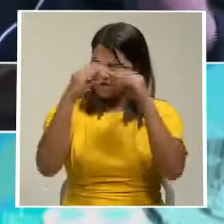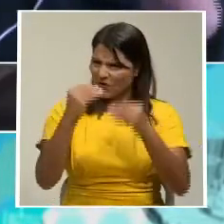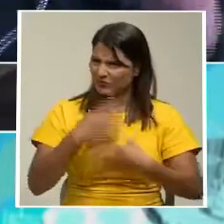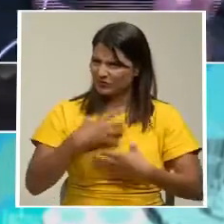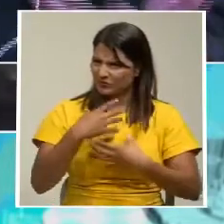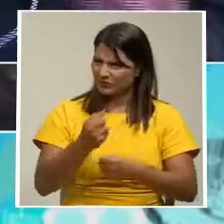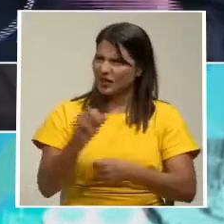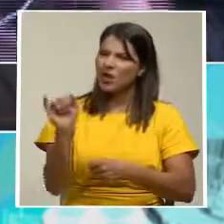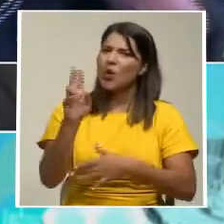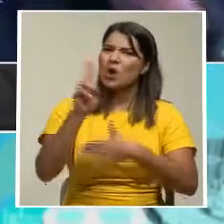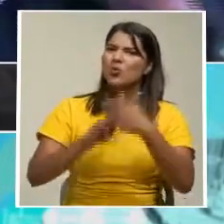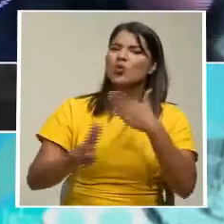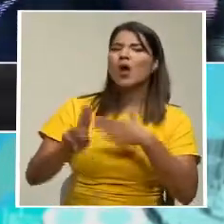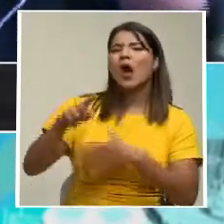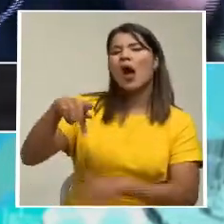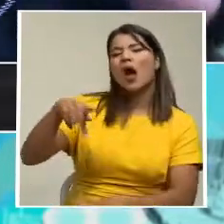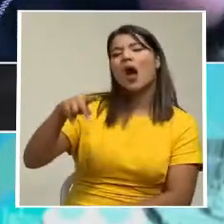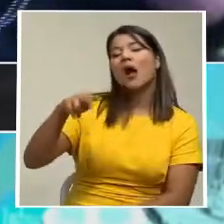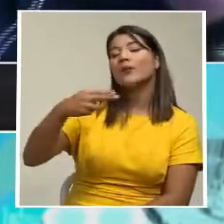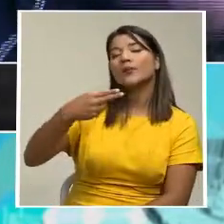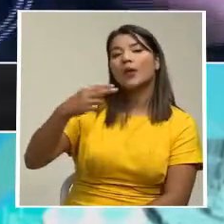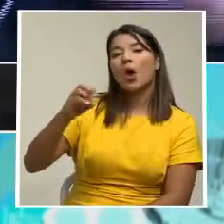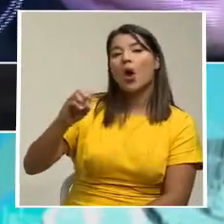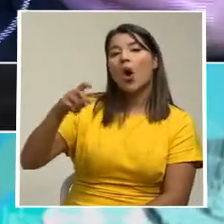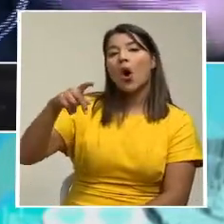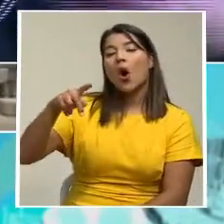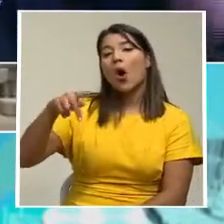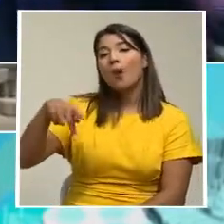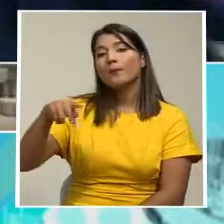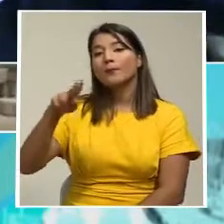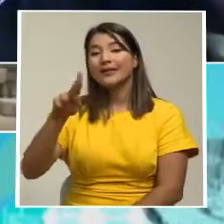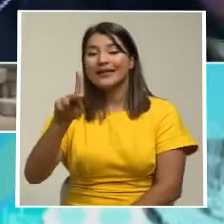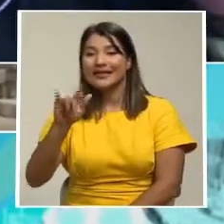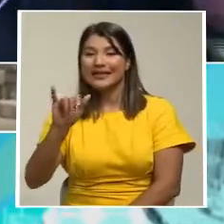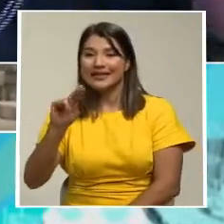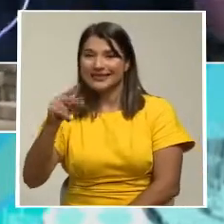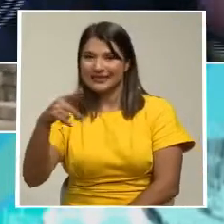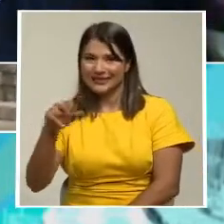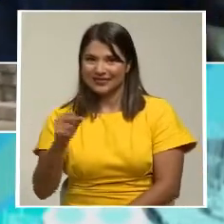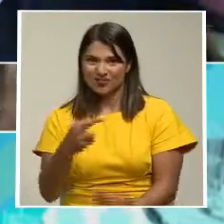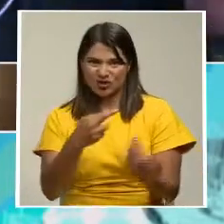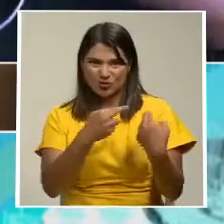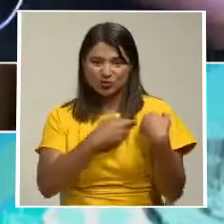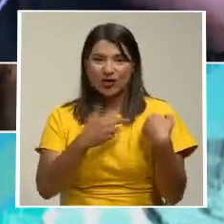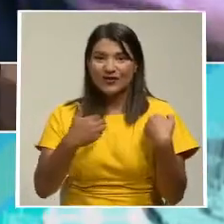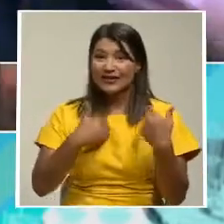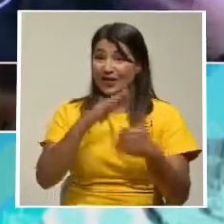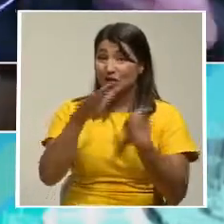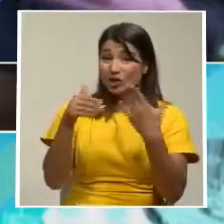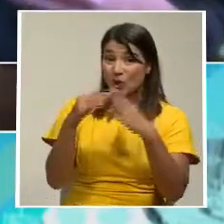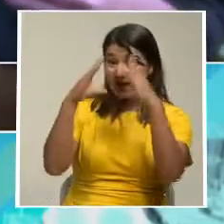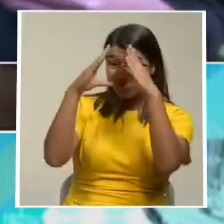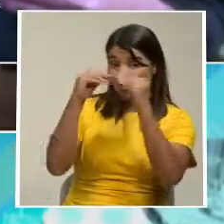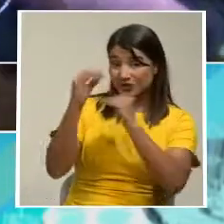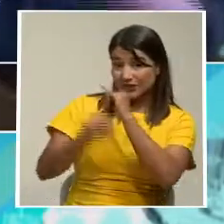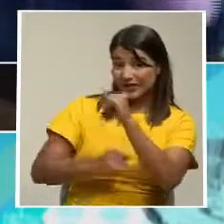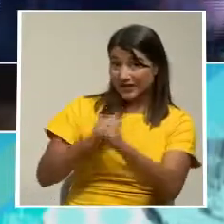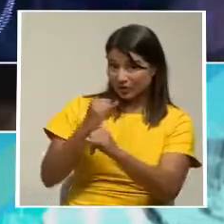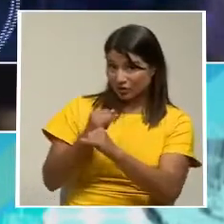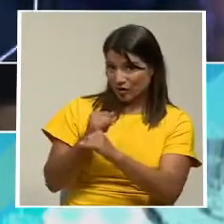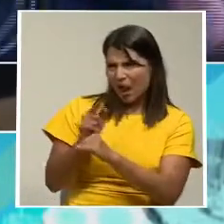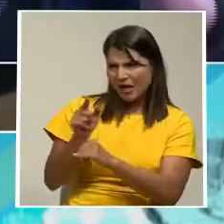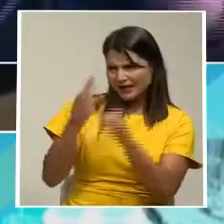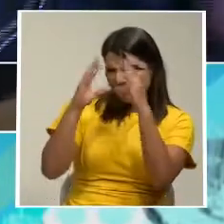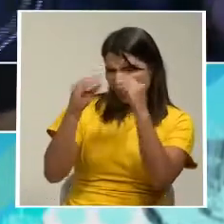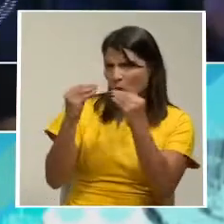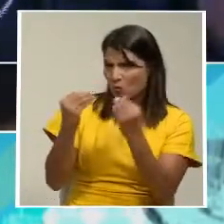Johns Hopkins, que está llevando todo el tema de las estadísticas a nivel internacional y que es muy confiable, no ha